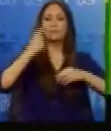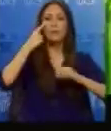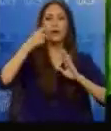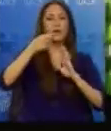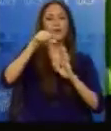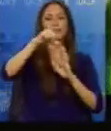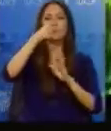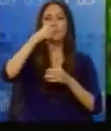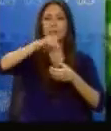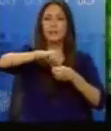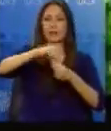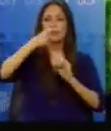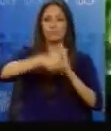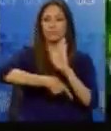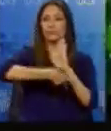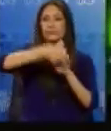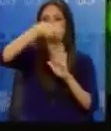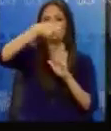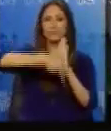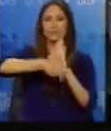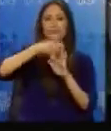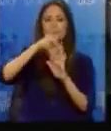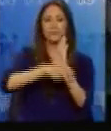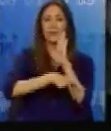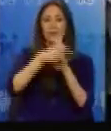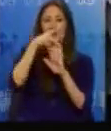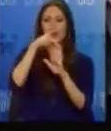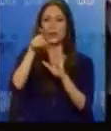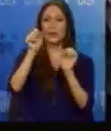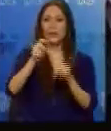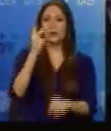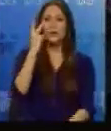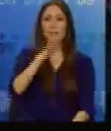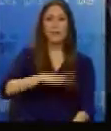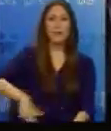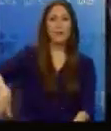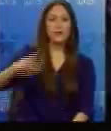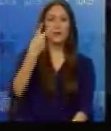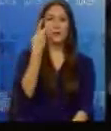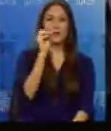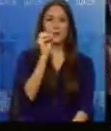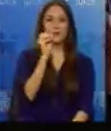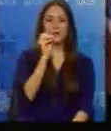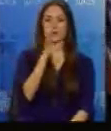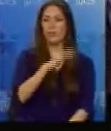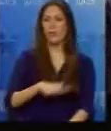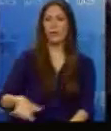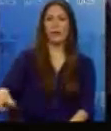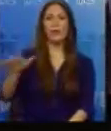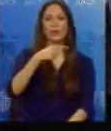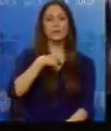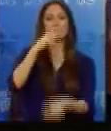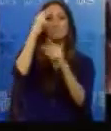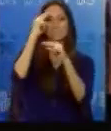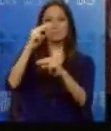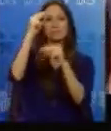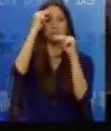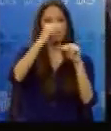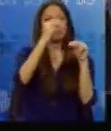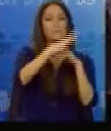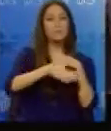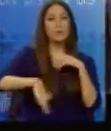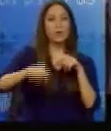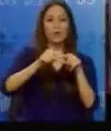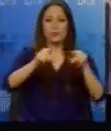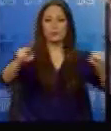Apaica y Ninque, ubicados en el bloque 31. Ustedes pudieran ver el recorrido de los 20 kilómetros donde se respeta la